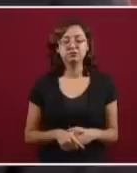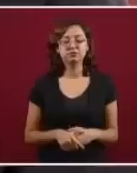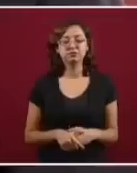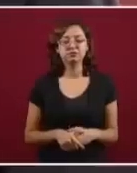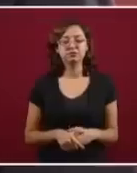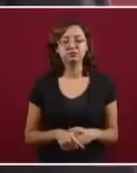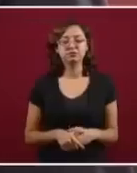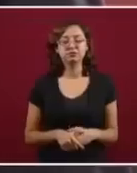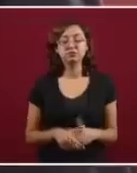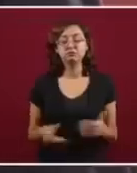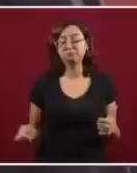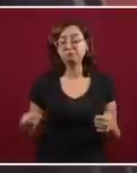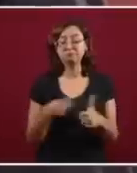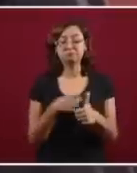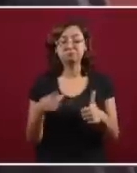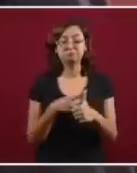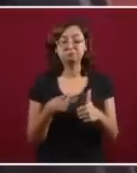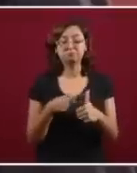elemental